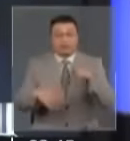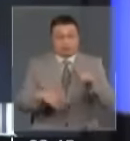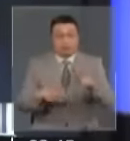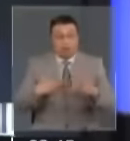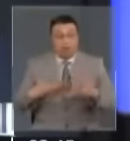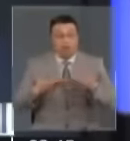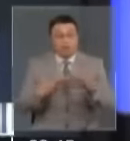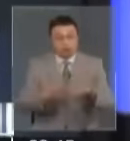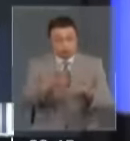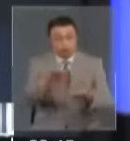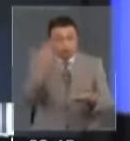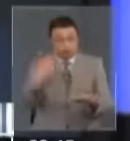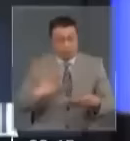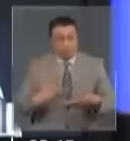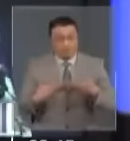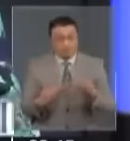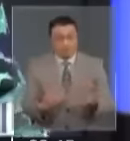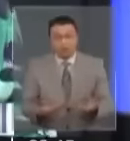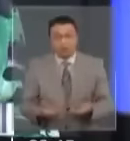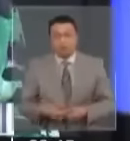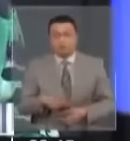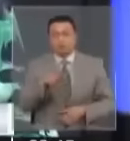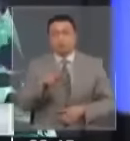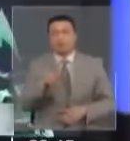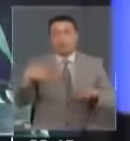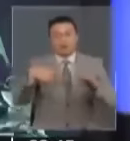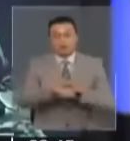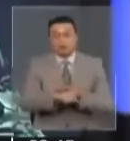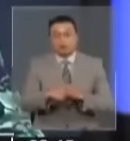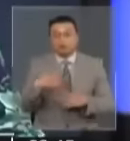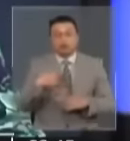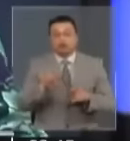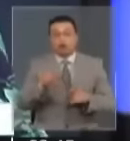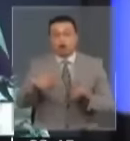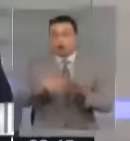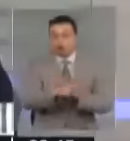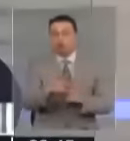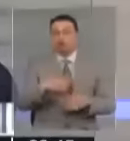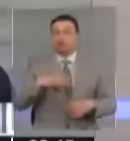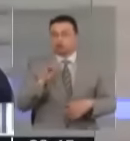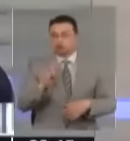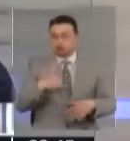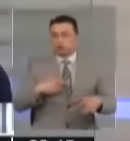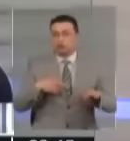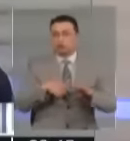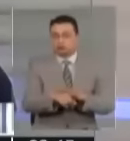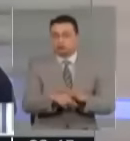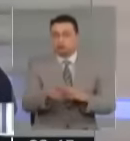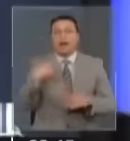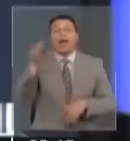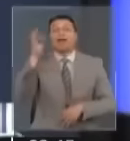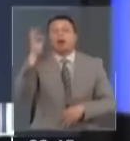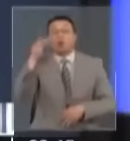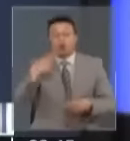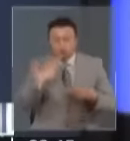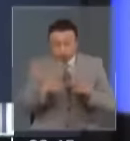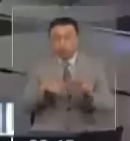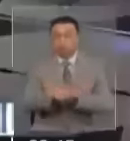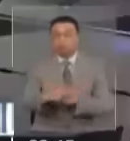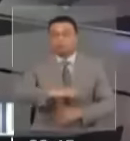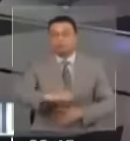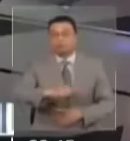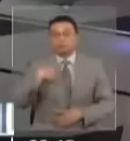así que le agradezco, porque no, es la única vez que... No, pero no la dejaron entrar cuando fue. Ah, bueno, si me dejaron, no. Pero no me dejaron estar en la reunión, pero sí segundo y tercer piso